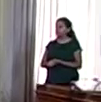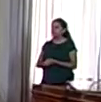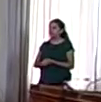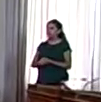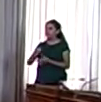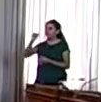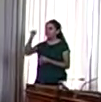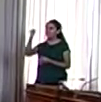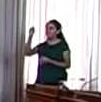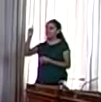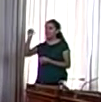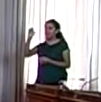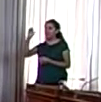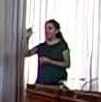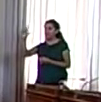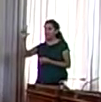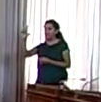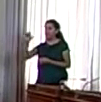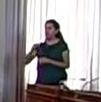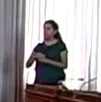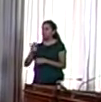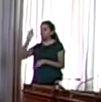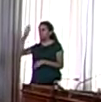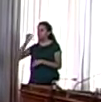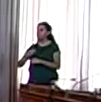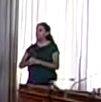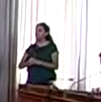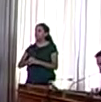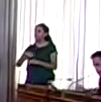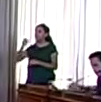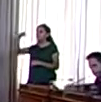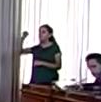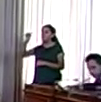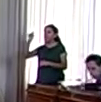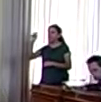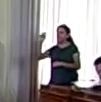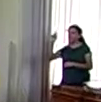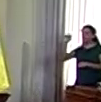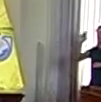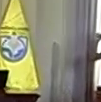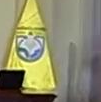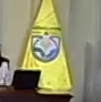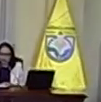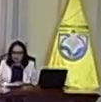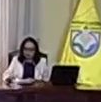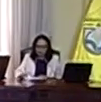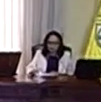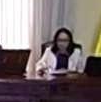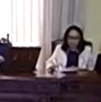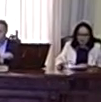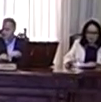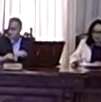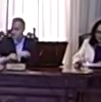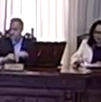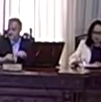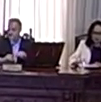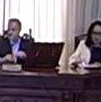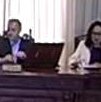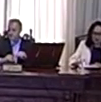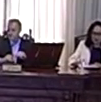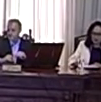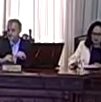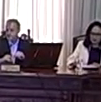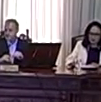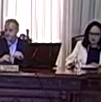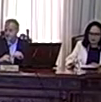Señor Israel Orlando Acuña Wong Coquis. Presente. Señora Patricia María del Río Jiménez de Olavide. Presente. Señora